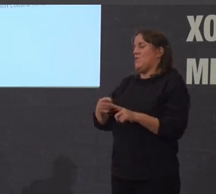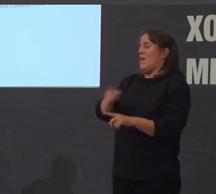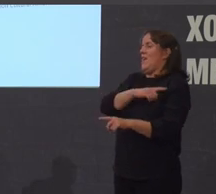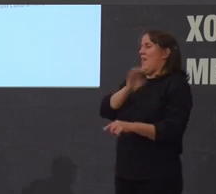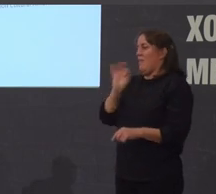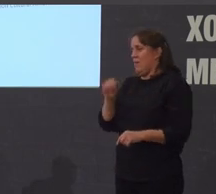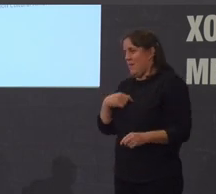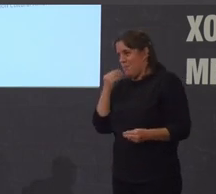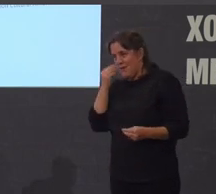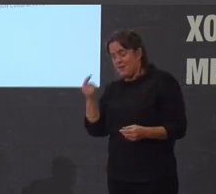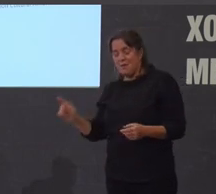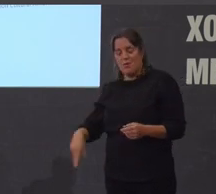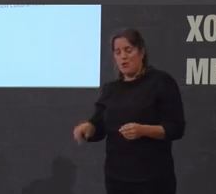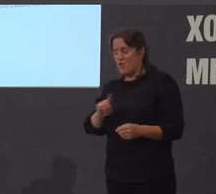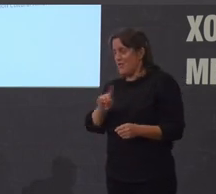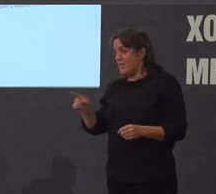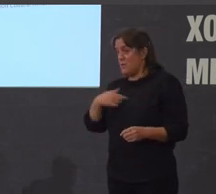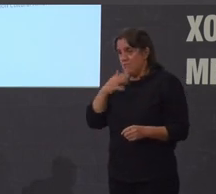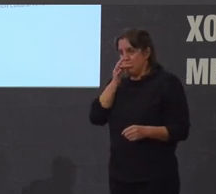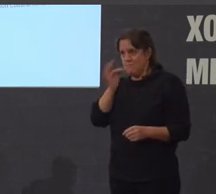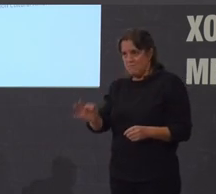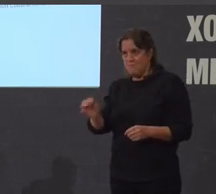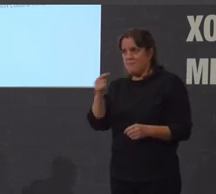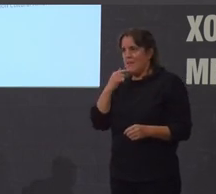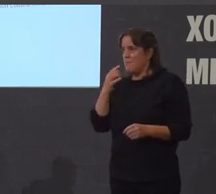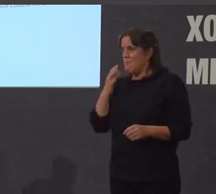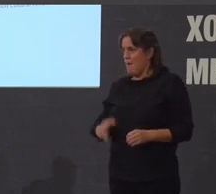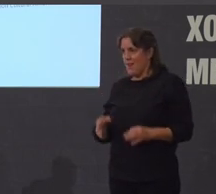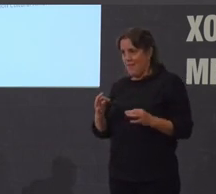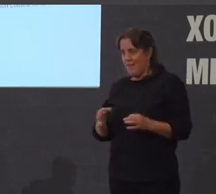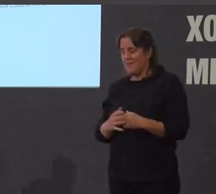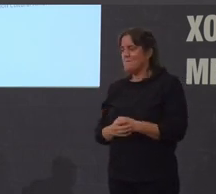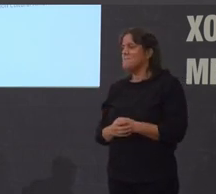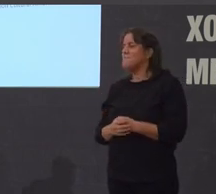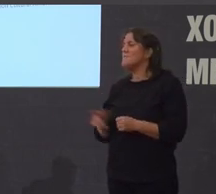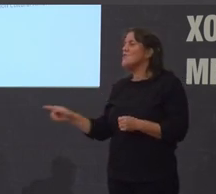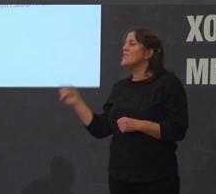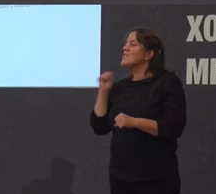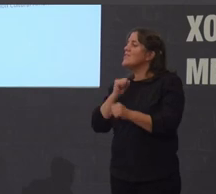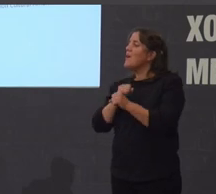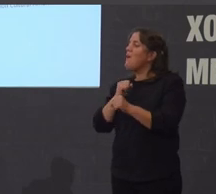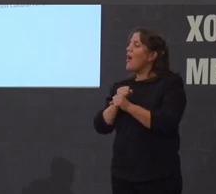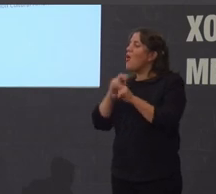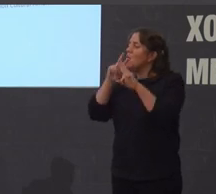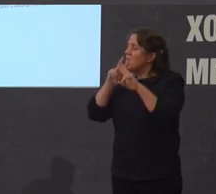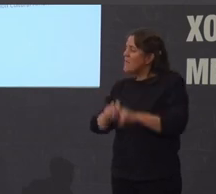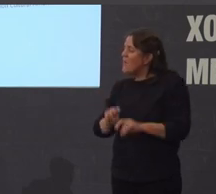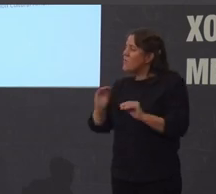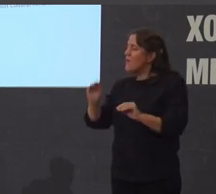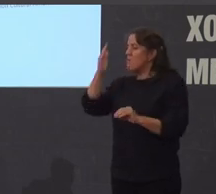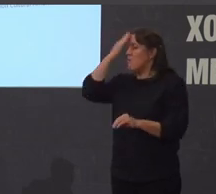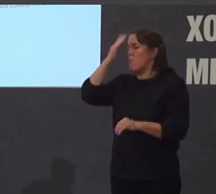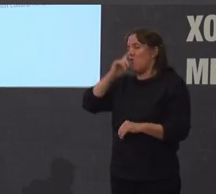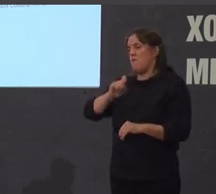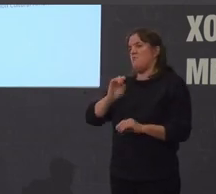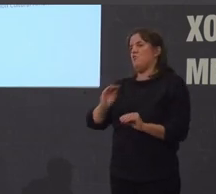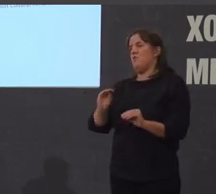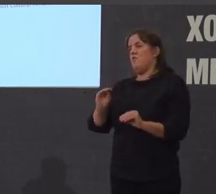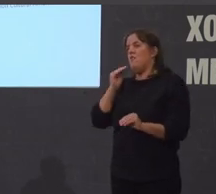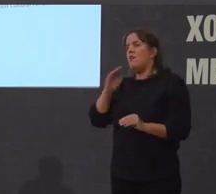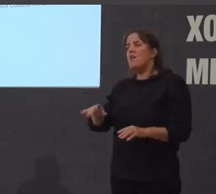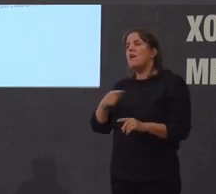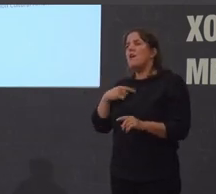exagerada pero seguro y es que todo que digo es verdad a súa tarifa de investigador de memoria histórica y la represión